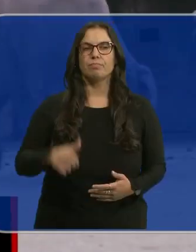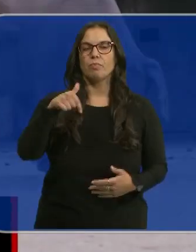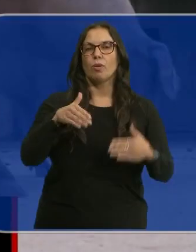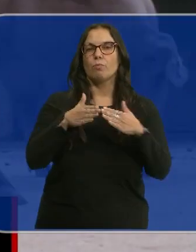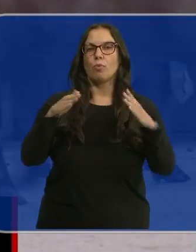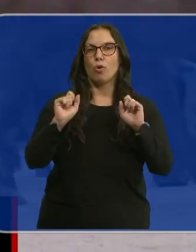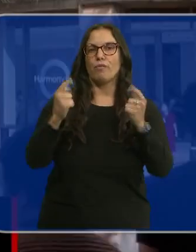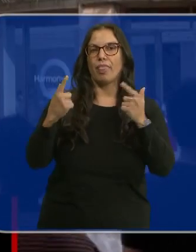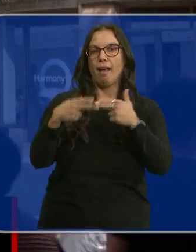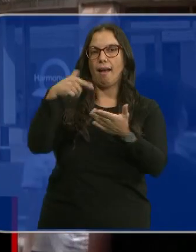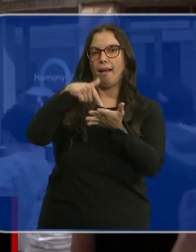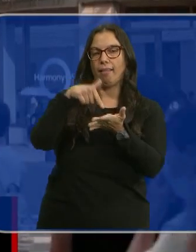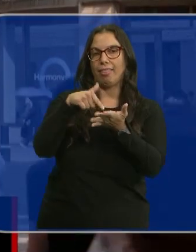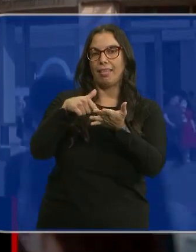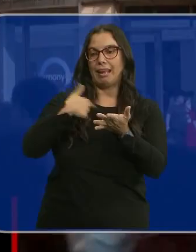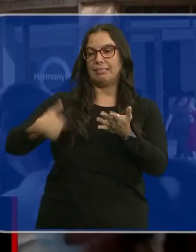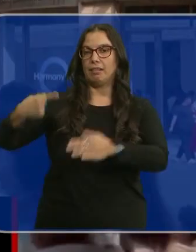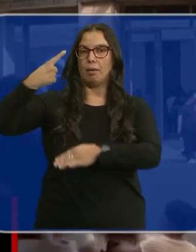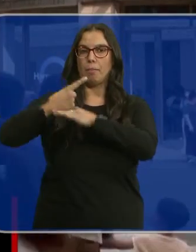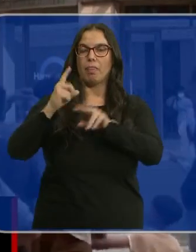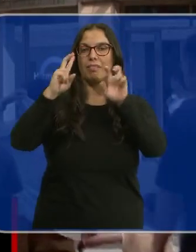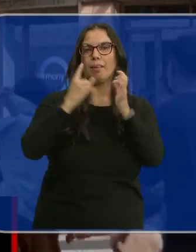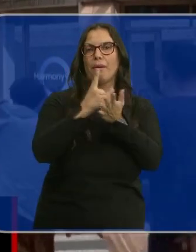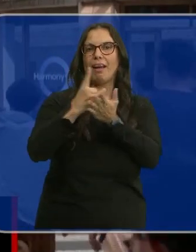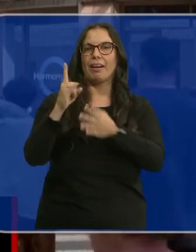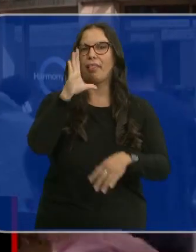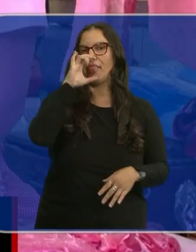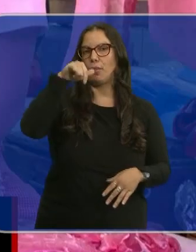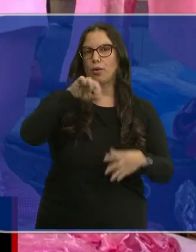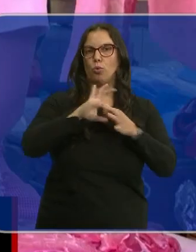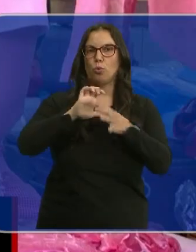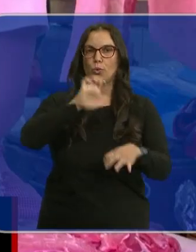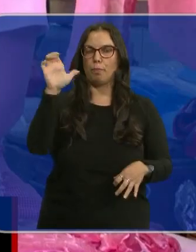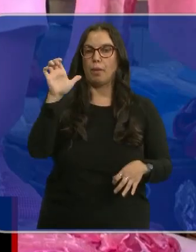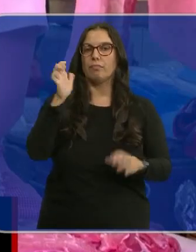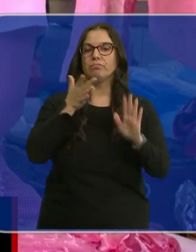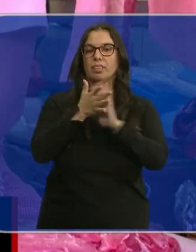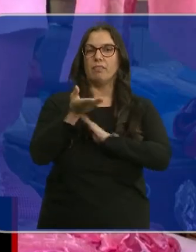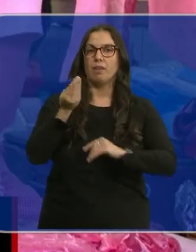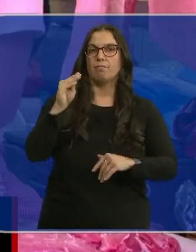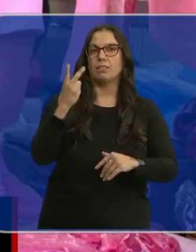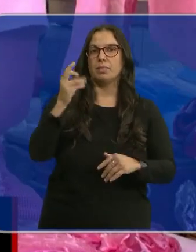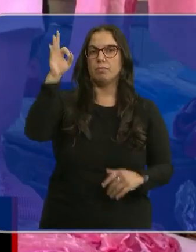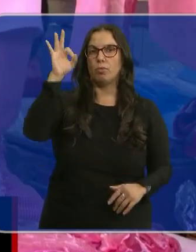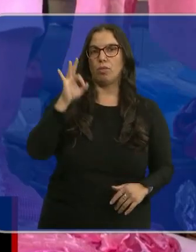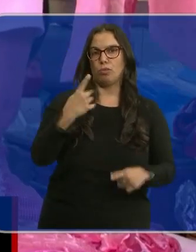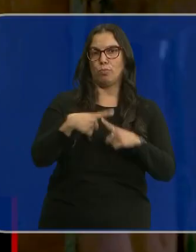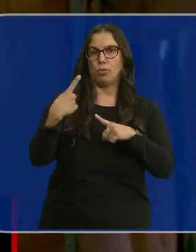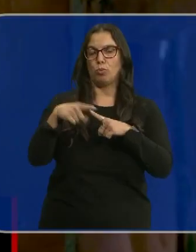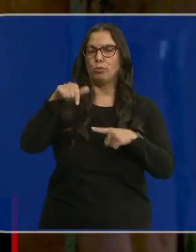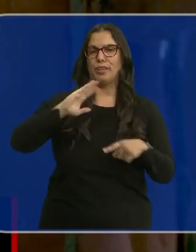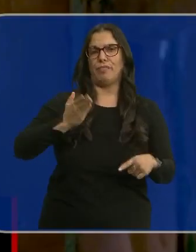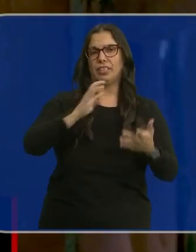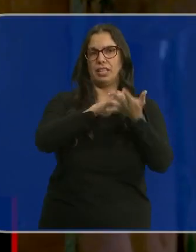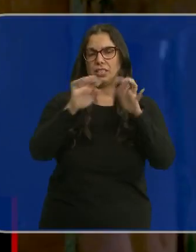Hoy entran en vigor los aranceles chinos a la carne de cerdo en toda la Unión Europea. Los productos se gravarán un 20%, una medida que afecta a